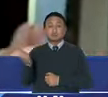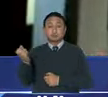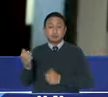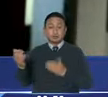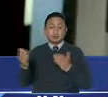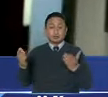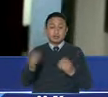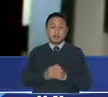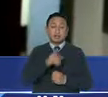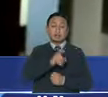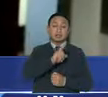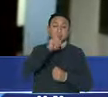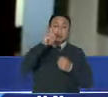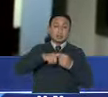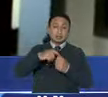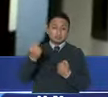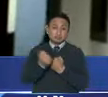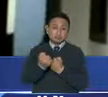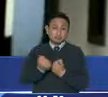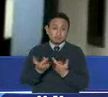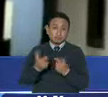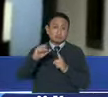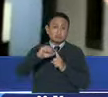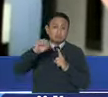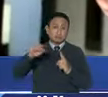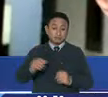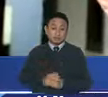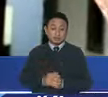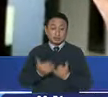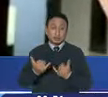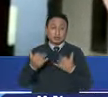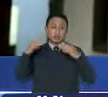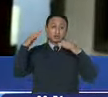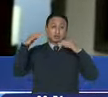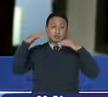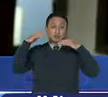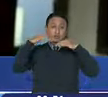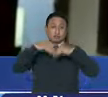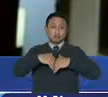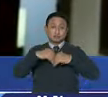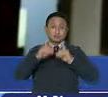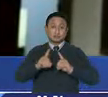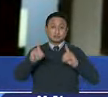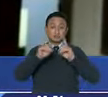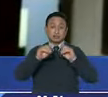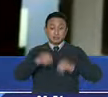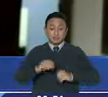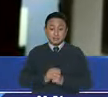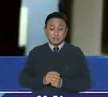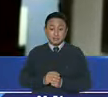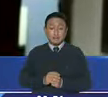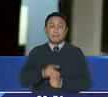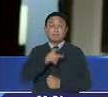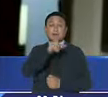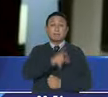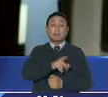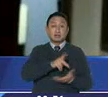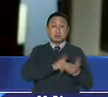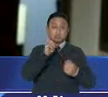con los contribuyentes. Entonces el sistema, está, lo que tú ves en los números del sistema es que los aportes de los